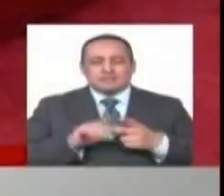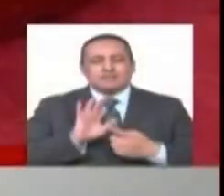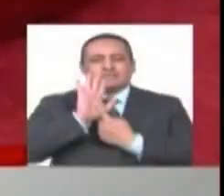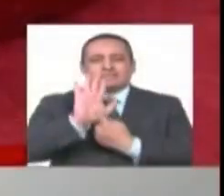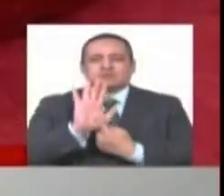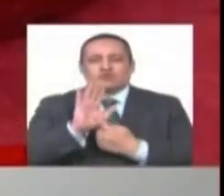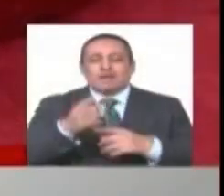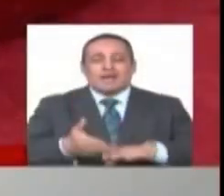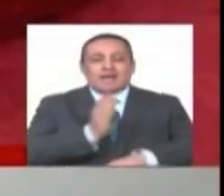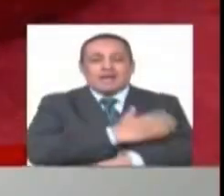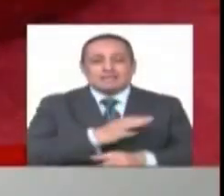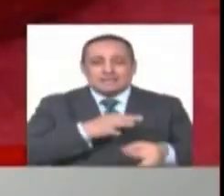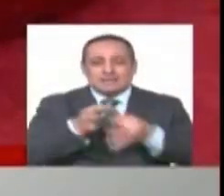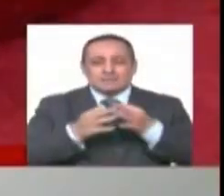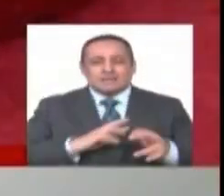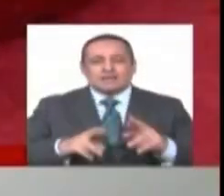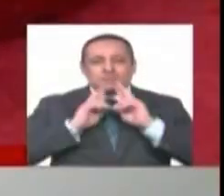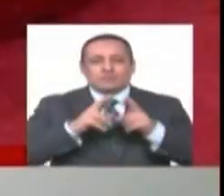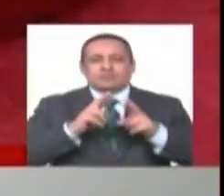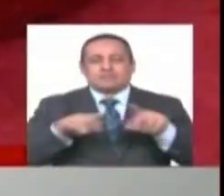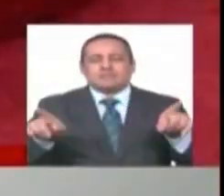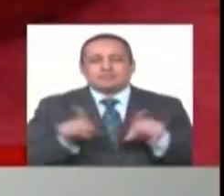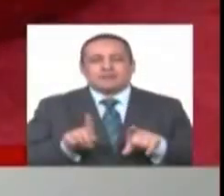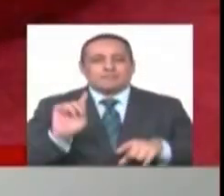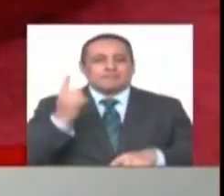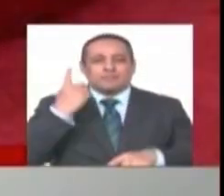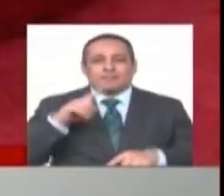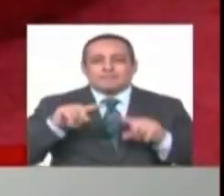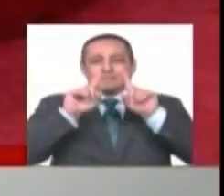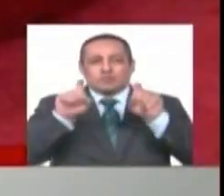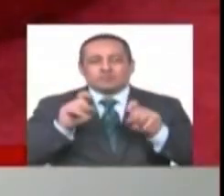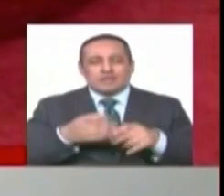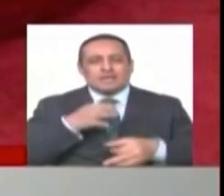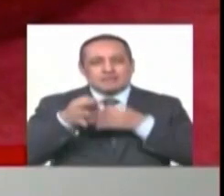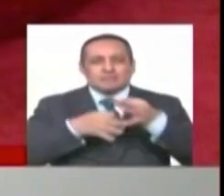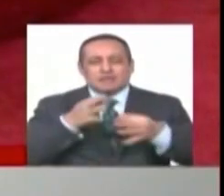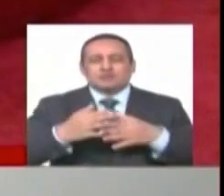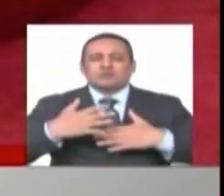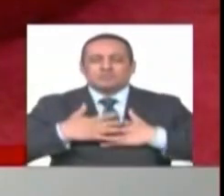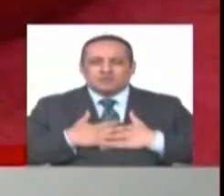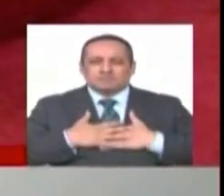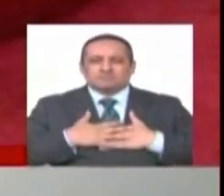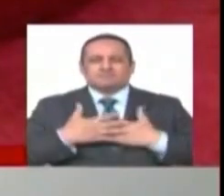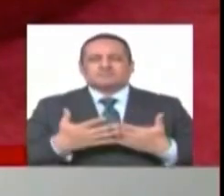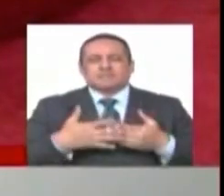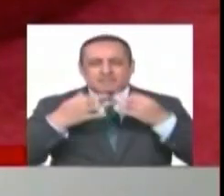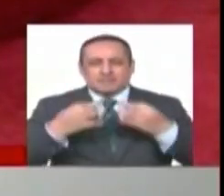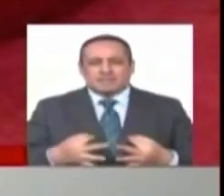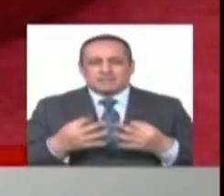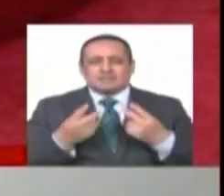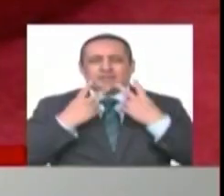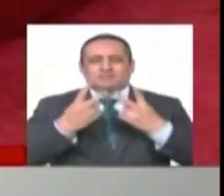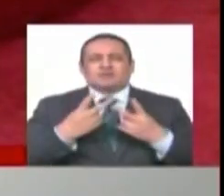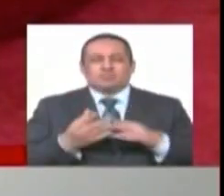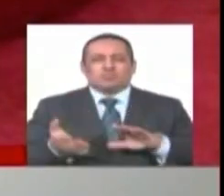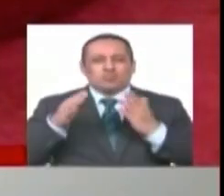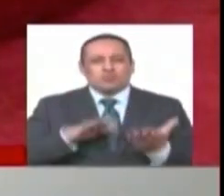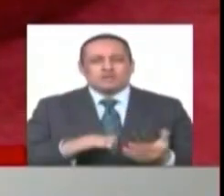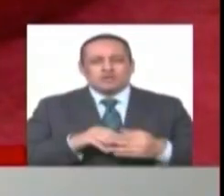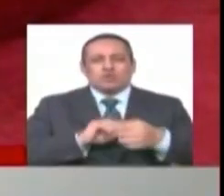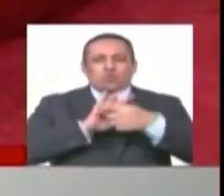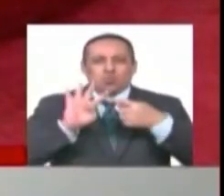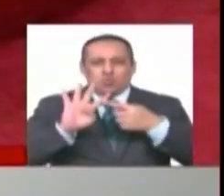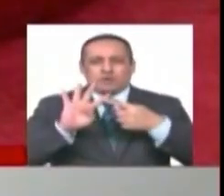Fernando, y un dato bastante curioso es que la congresista Chirinos indicó que habían personas que al parecer había mandado al ministro